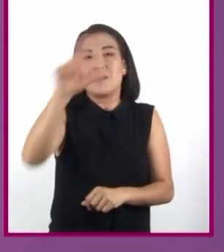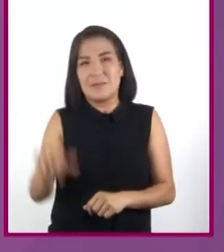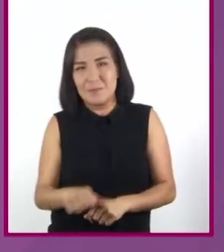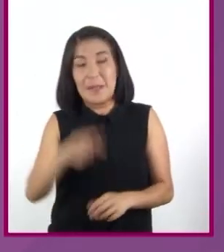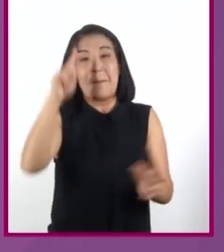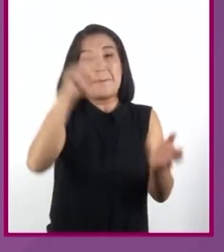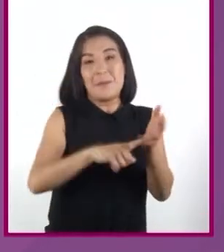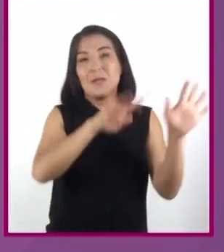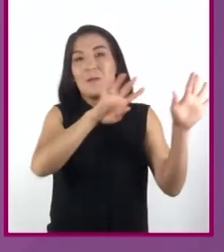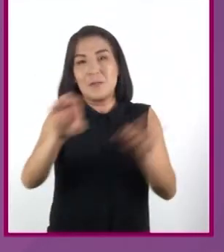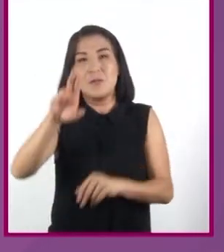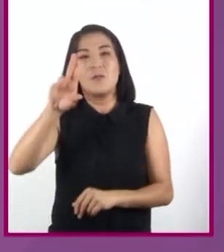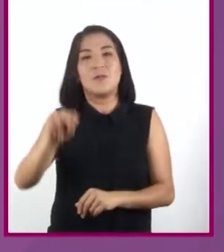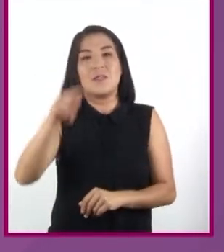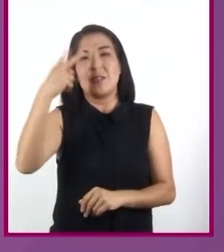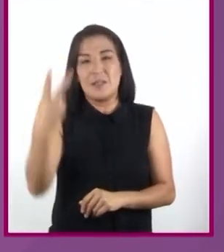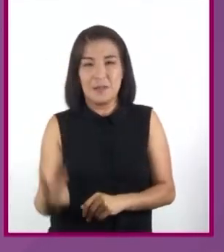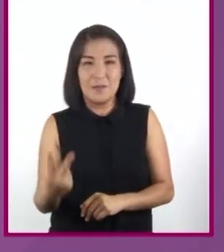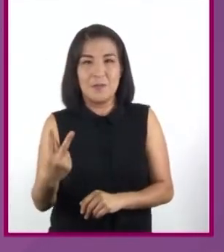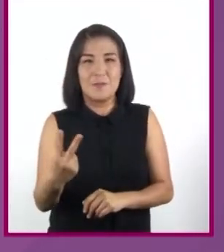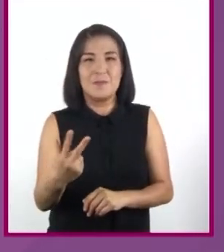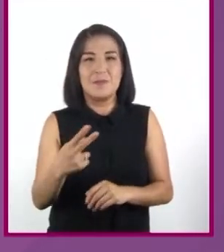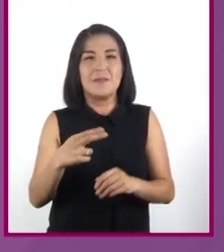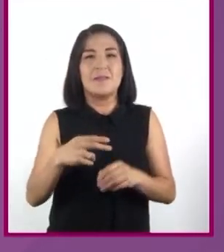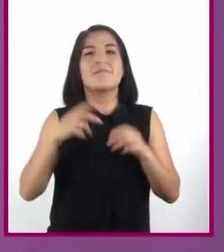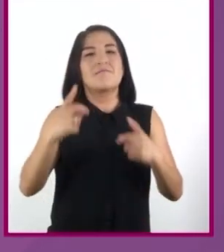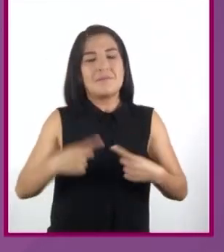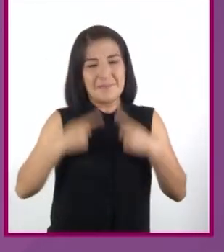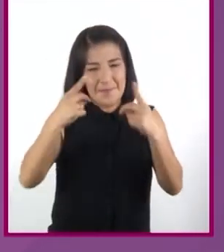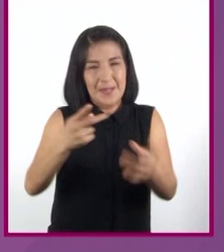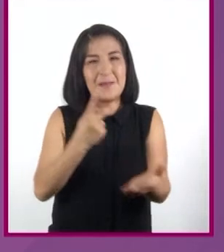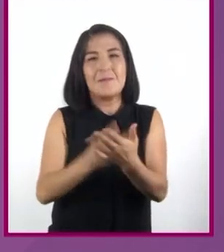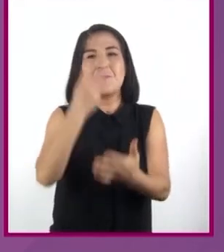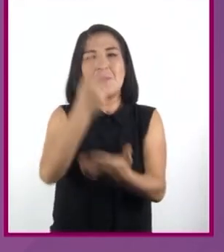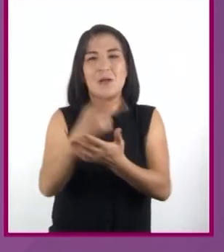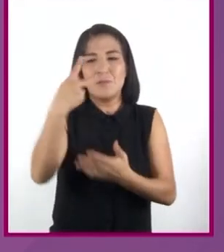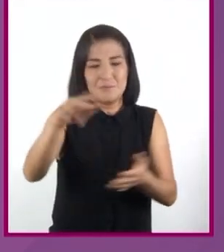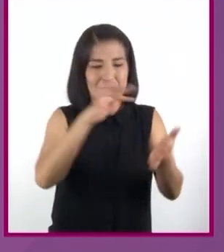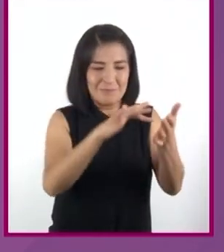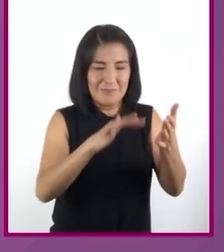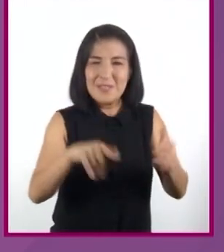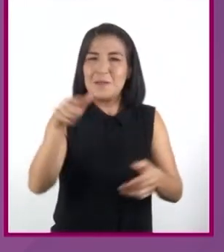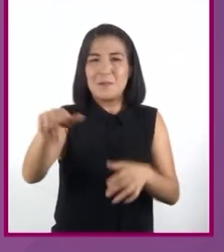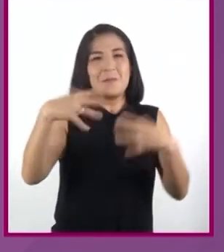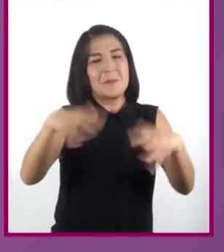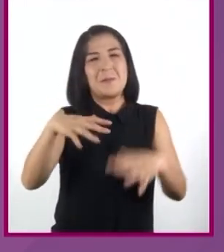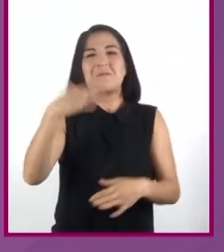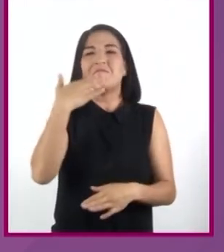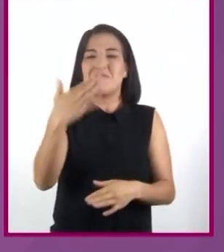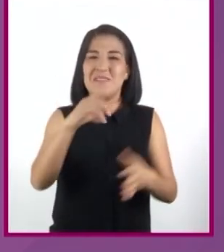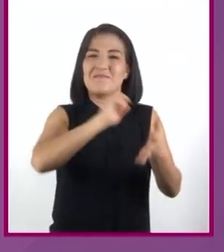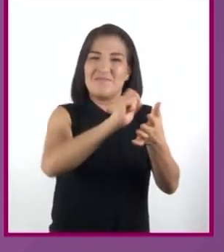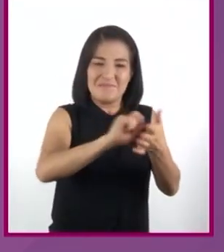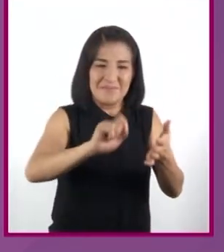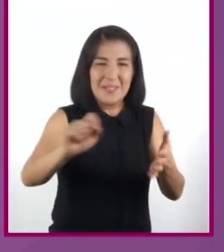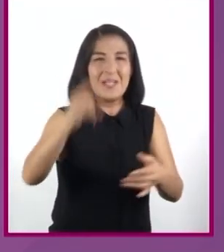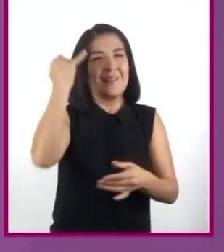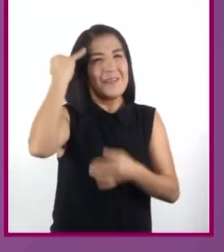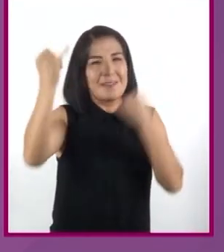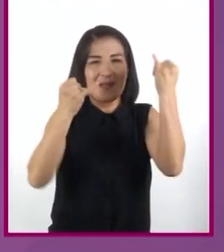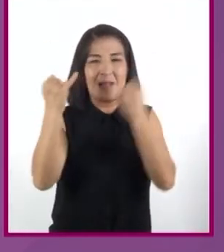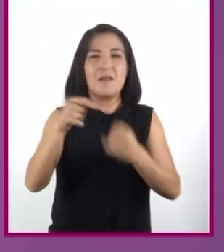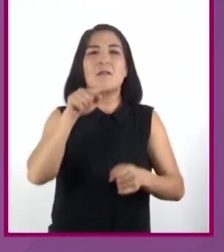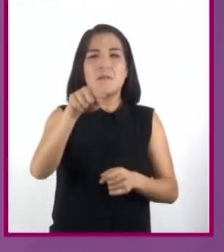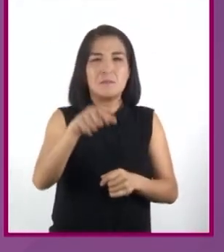en 1982, recibe el Premio Nobel de Literatura por su indiscutible labor literaria. Se considera un